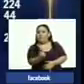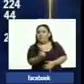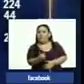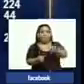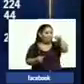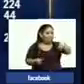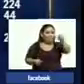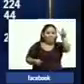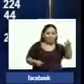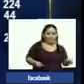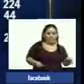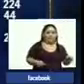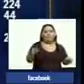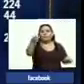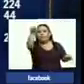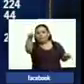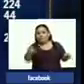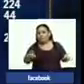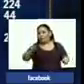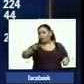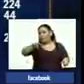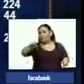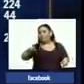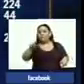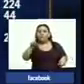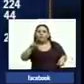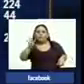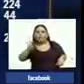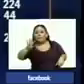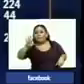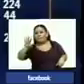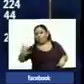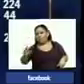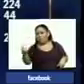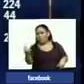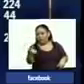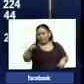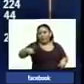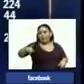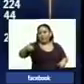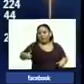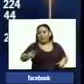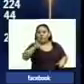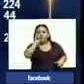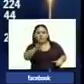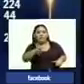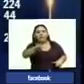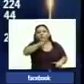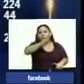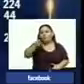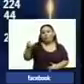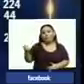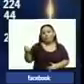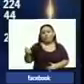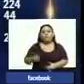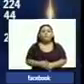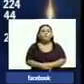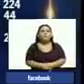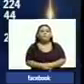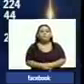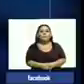2018 y 2,245 personas en el 2019, según la Policía Nacional Civil.